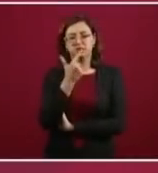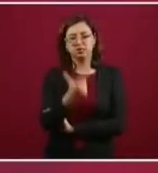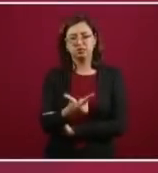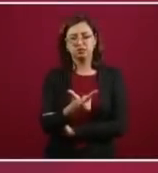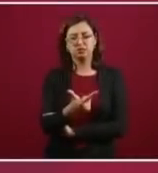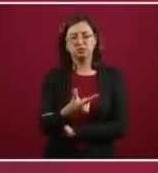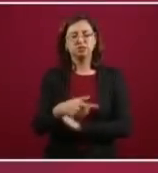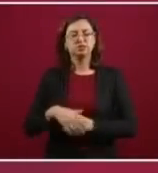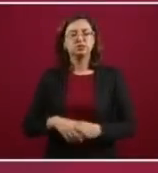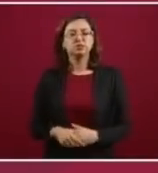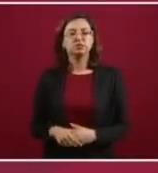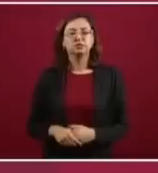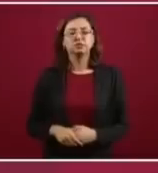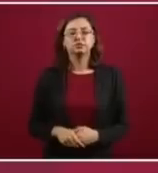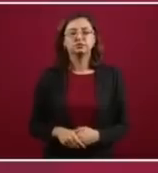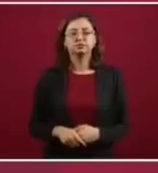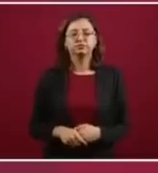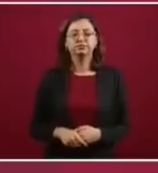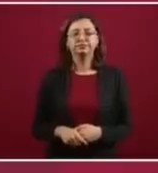1867,